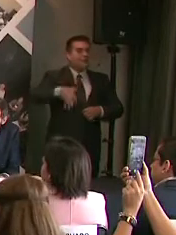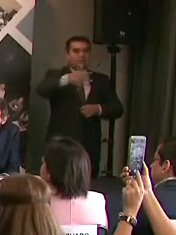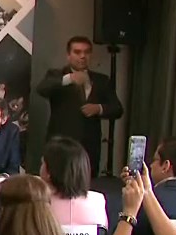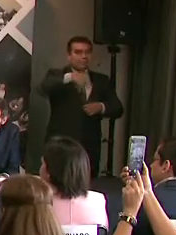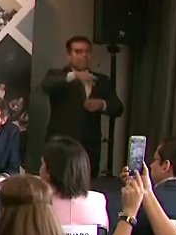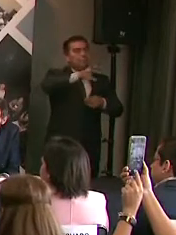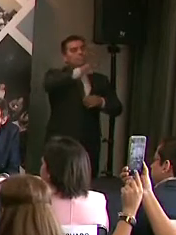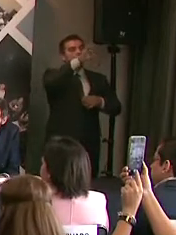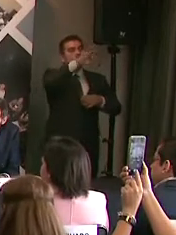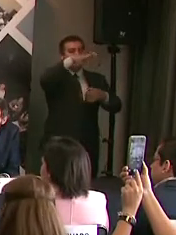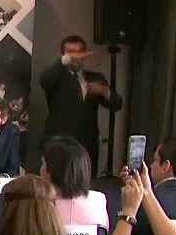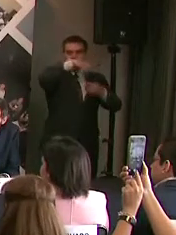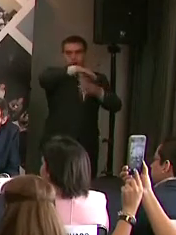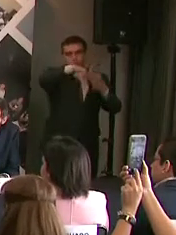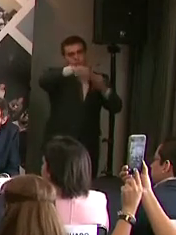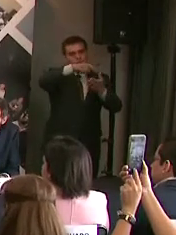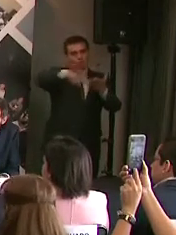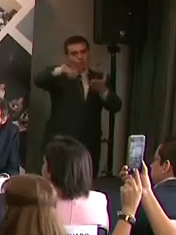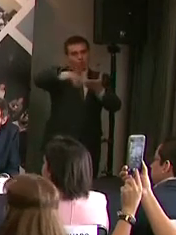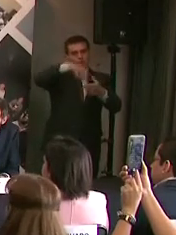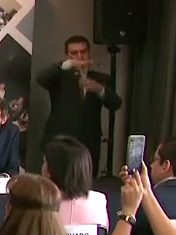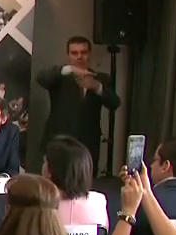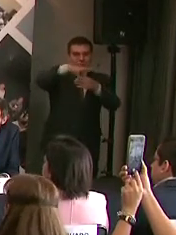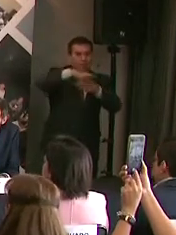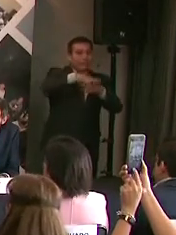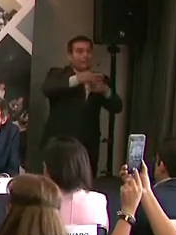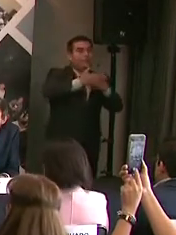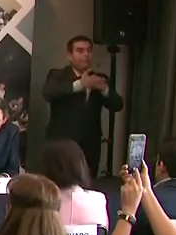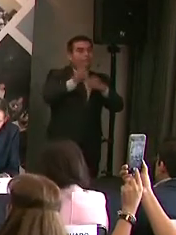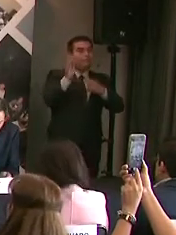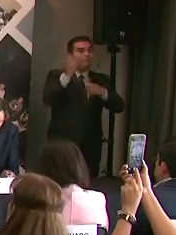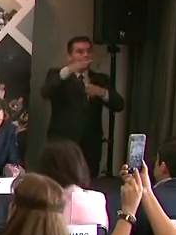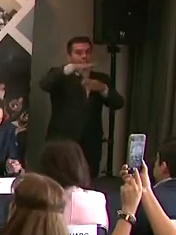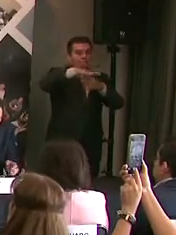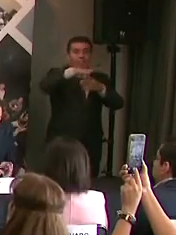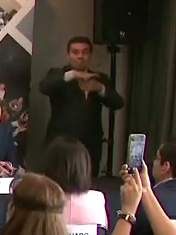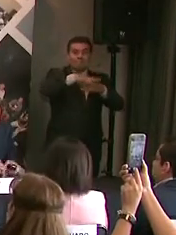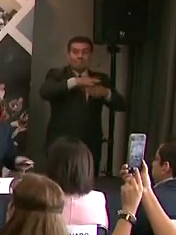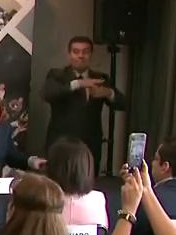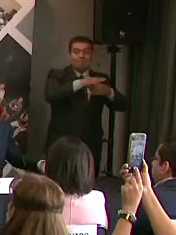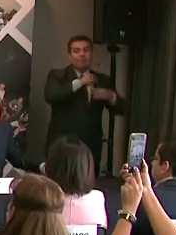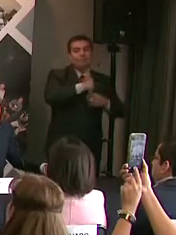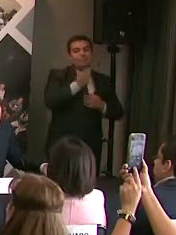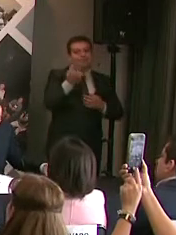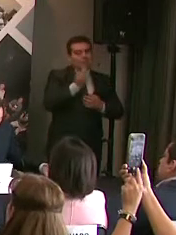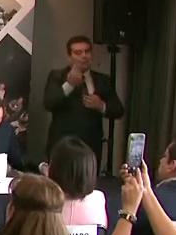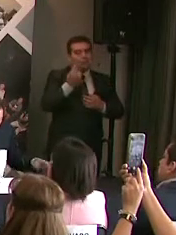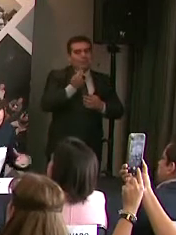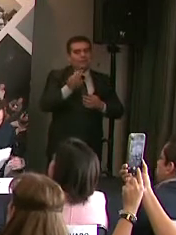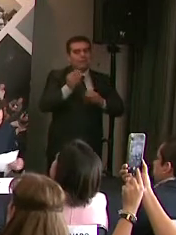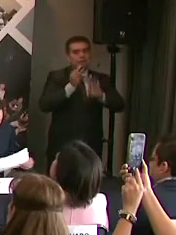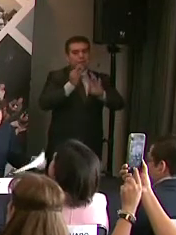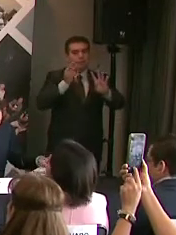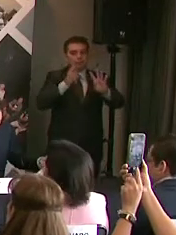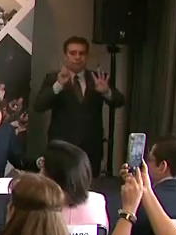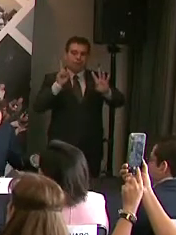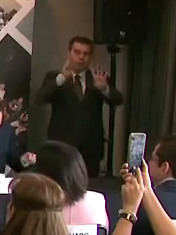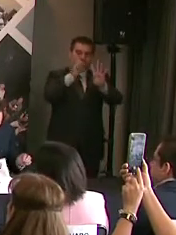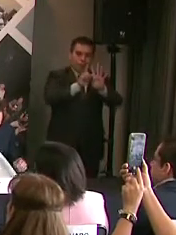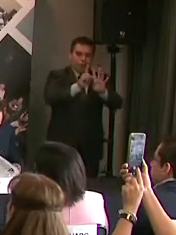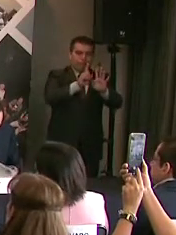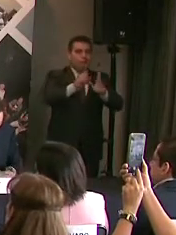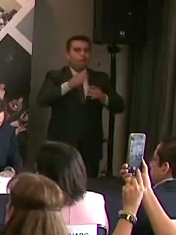procesos electorales que concurren con el proceso electoral federal, estar presentes, competir